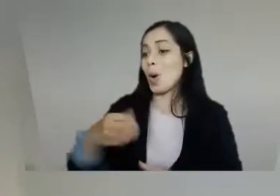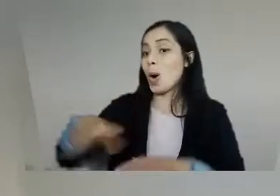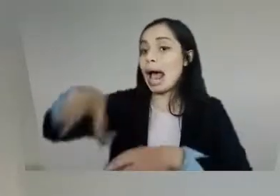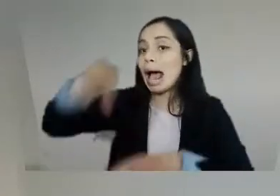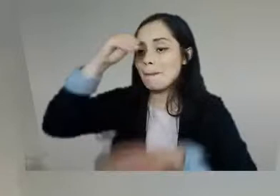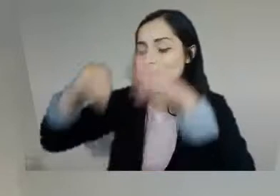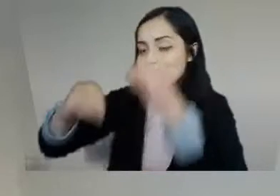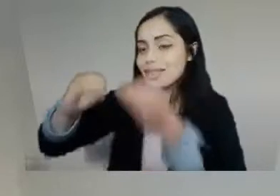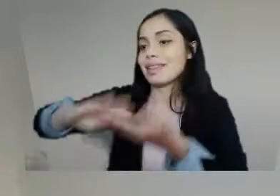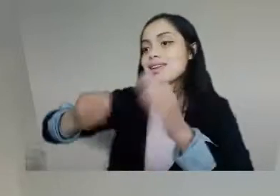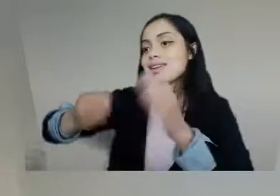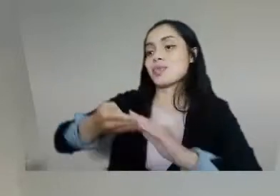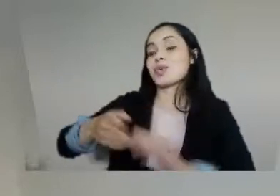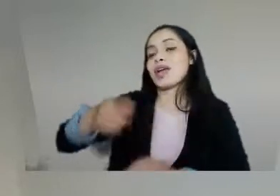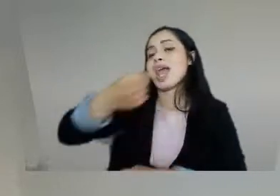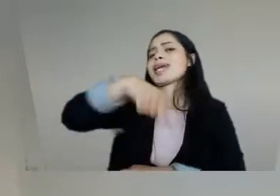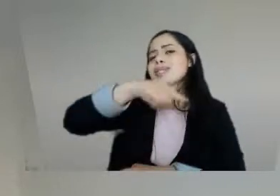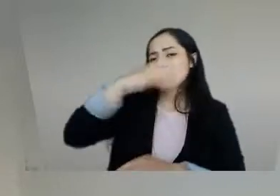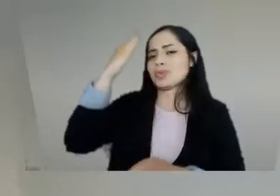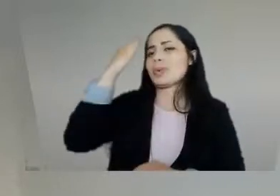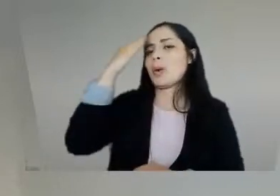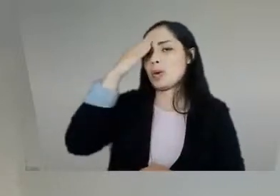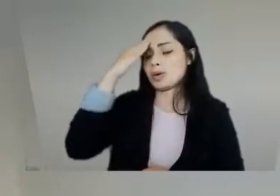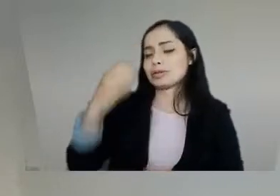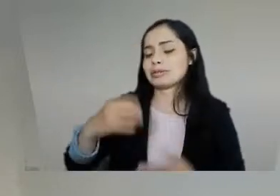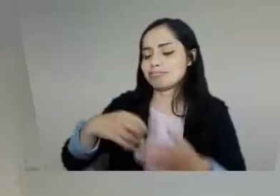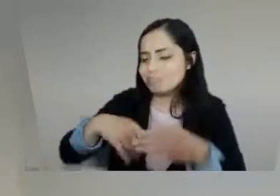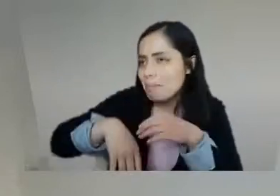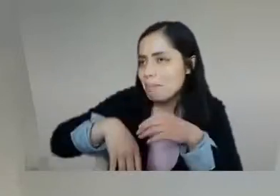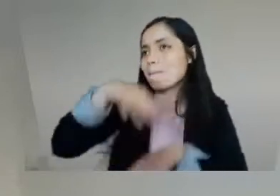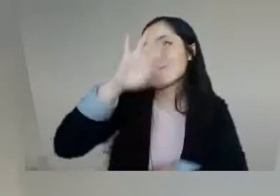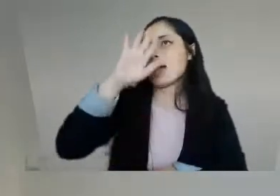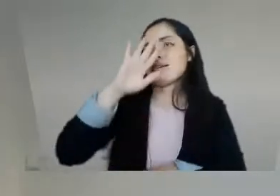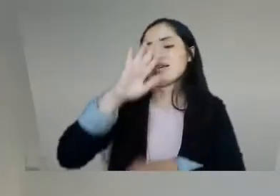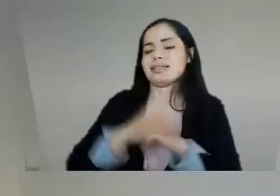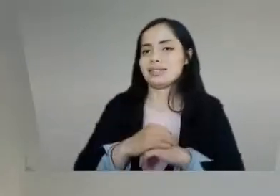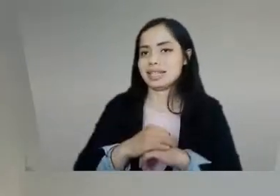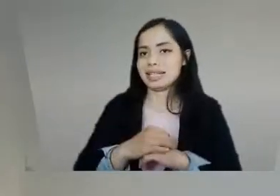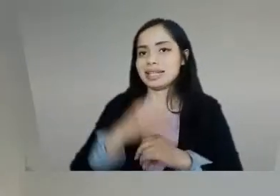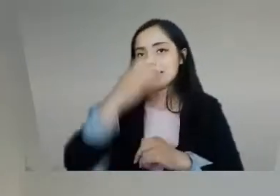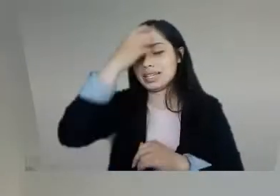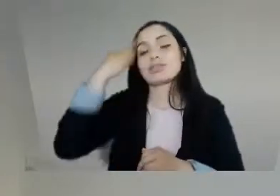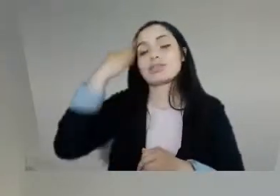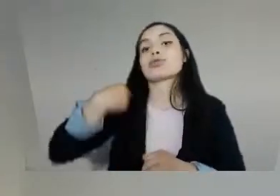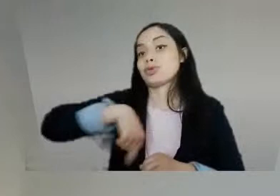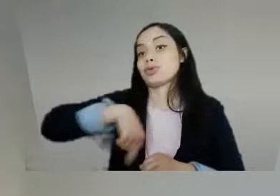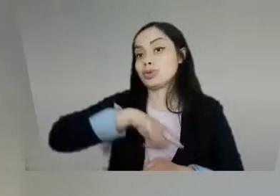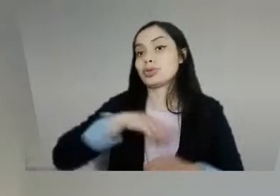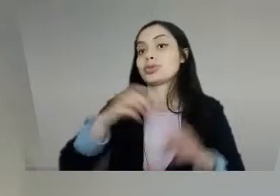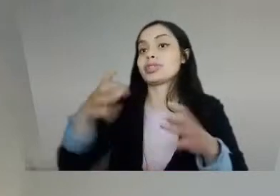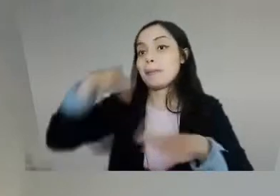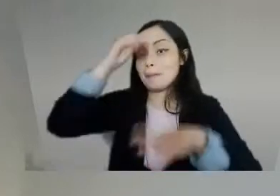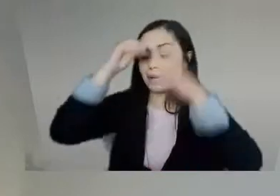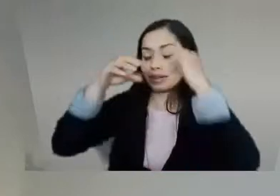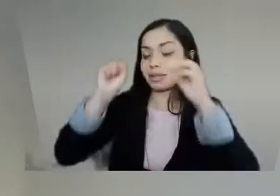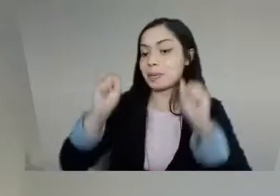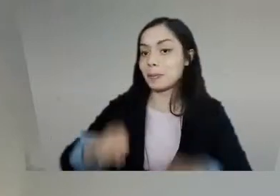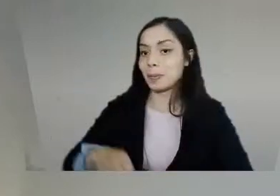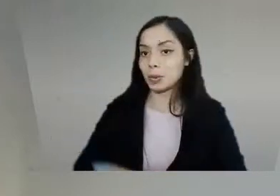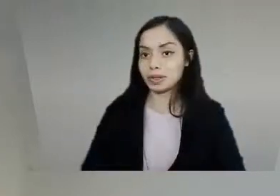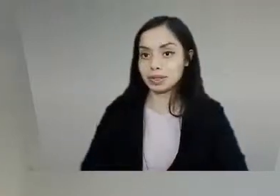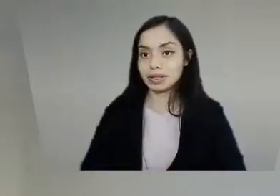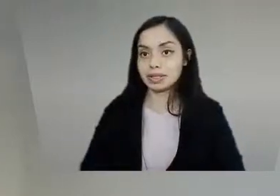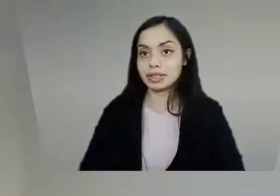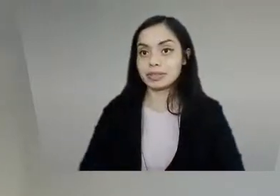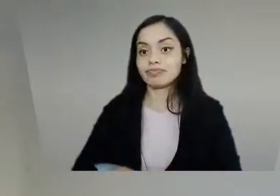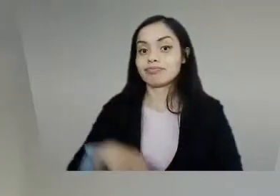Es realmente fabuloso ver todas esas pequeñas cosas que ellos saben. Uno muchas veces de pronto no lo alcanza a dimensionar, pero pues